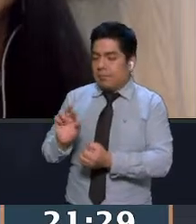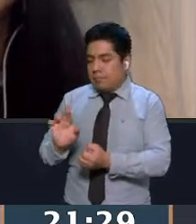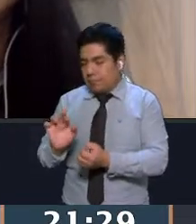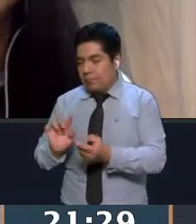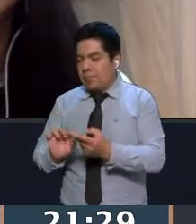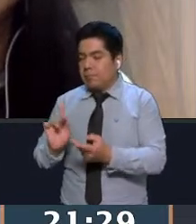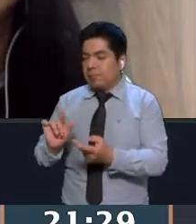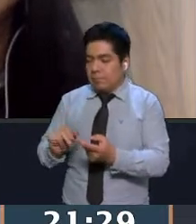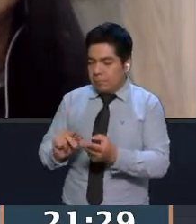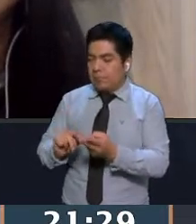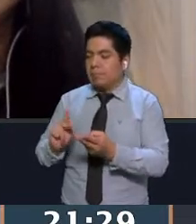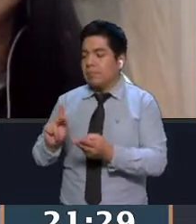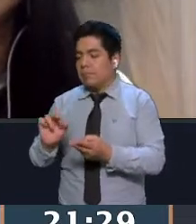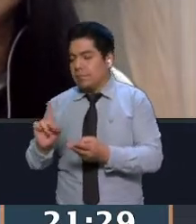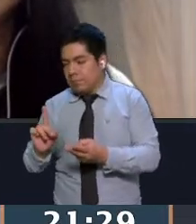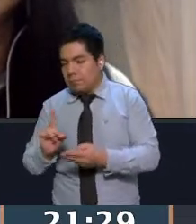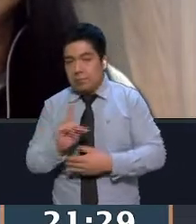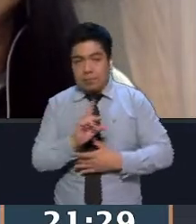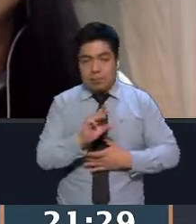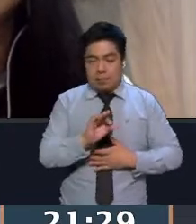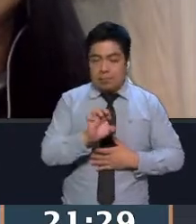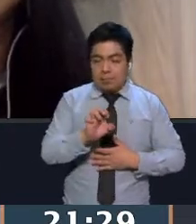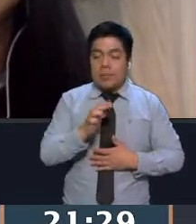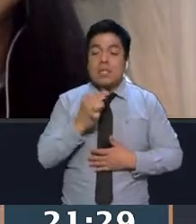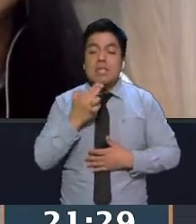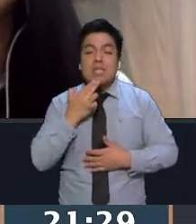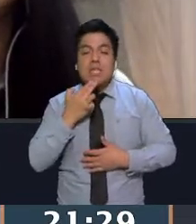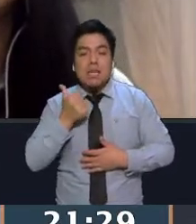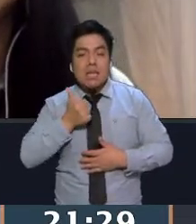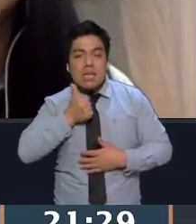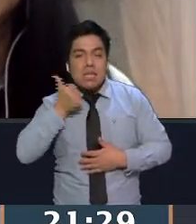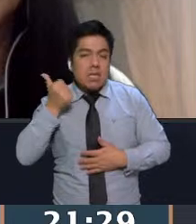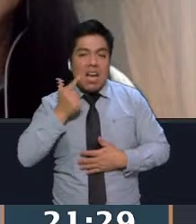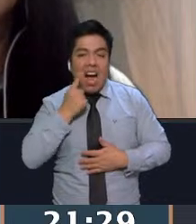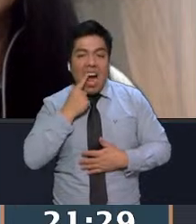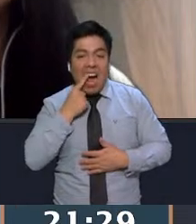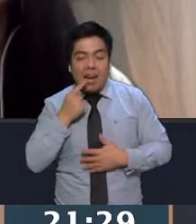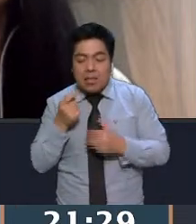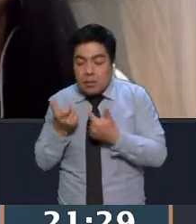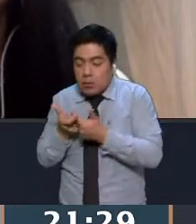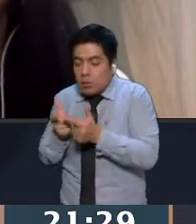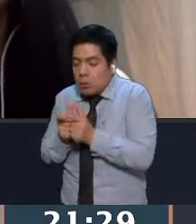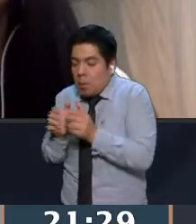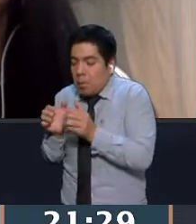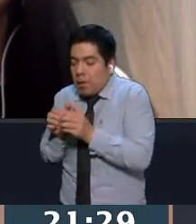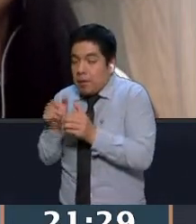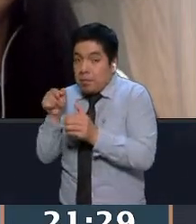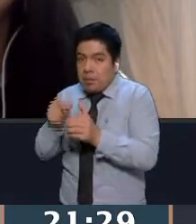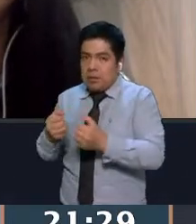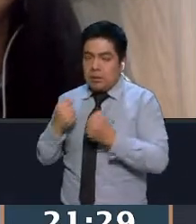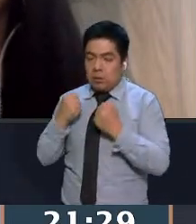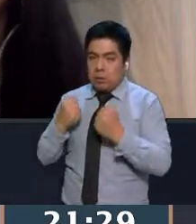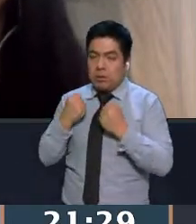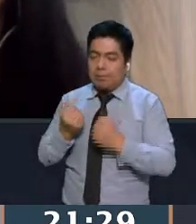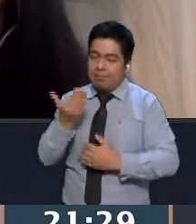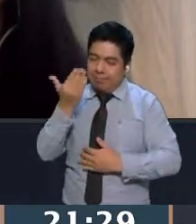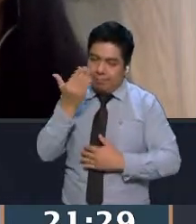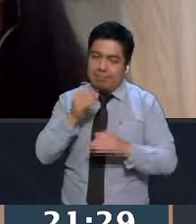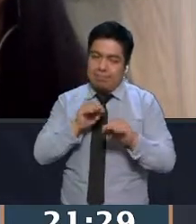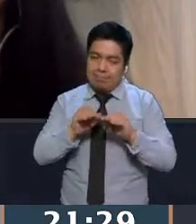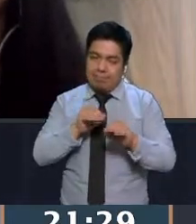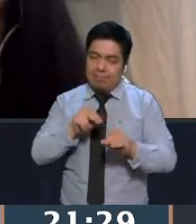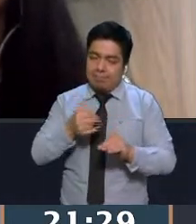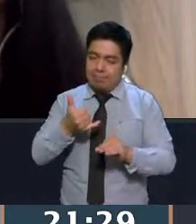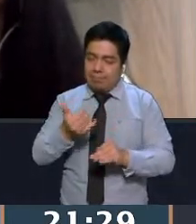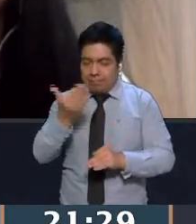PRD, y que también utilizó al CIDE y todas estas instituciones. Es un grupo muy pequeño con mucho poder. Nancy, te agradezco mucho por tu tiempo y también por tu trabajo. Te mando un fuerte abrazo.